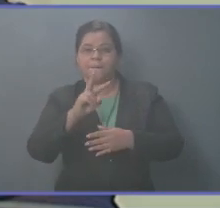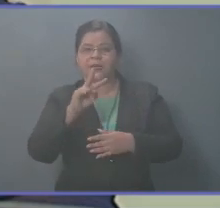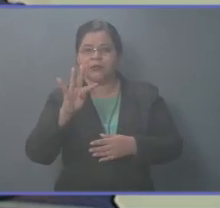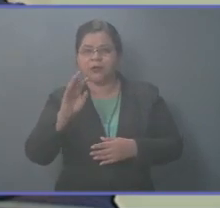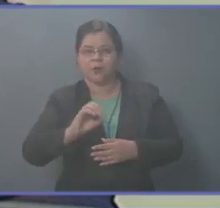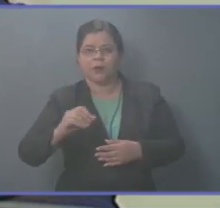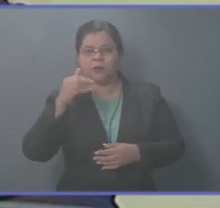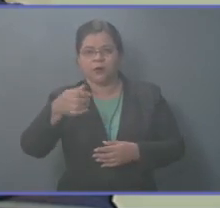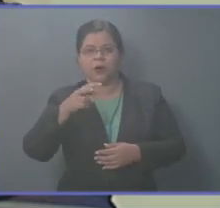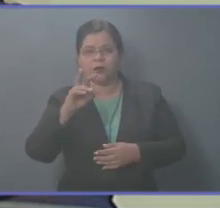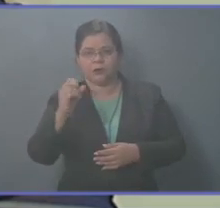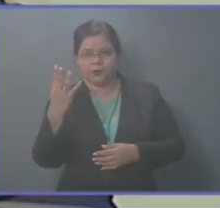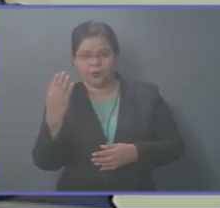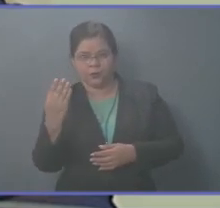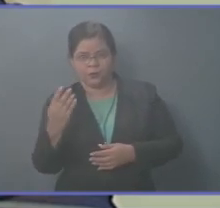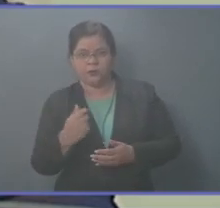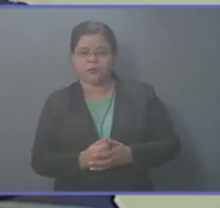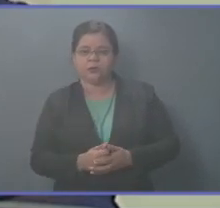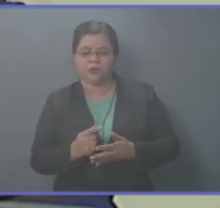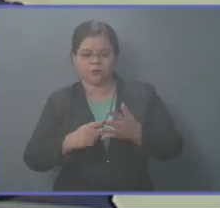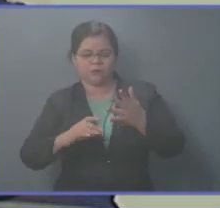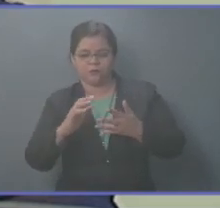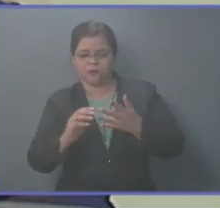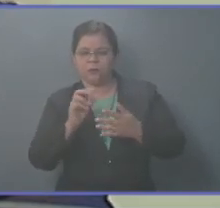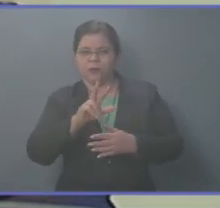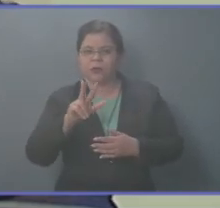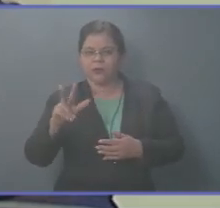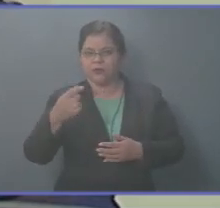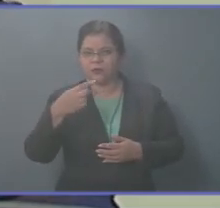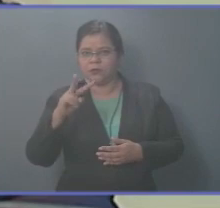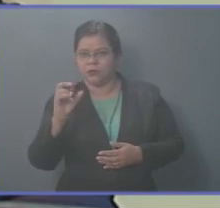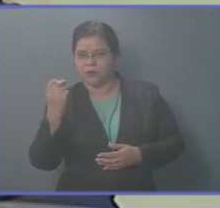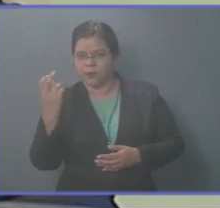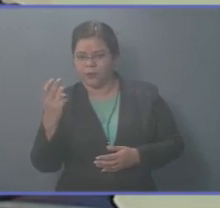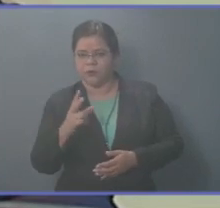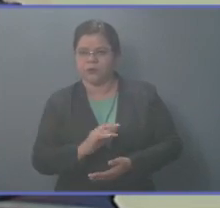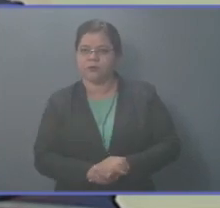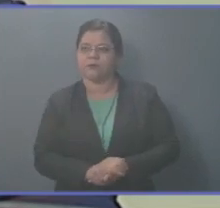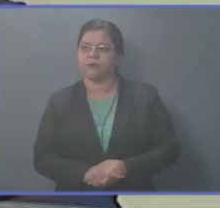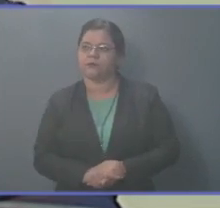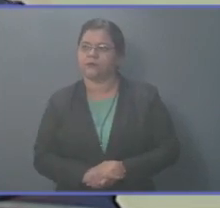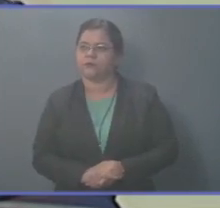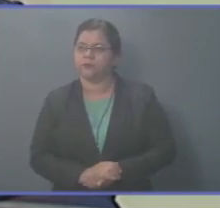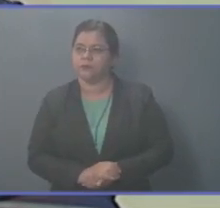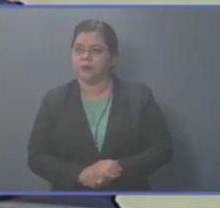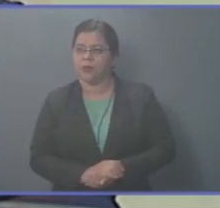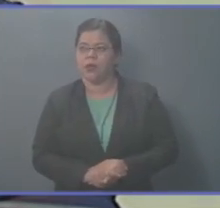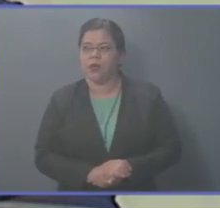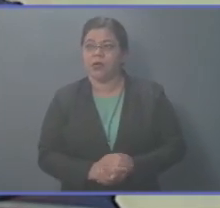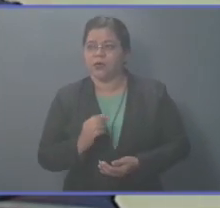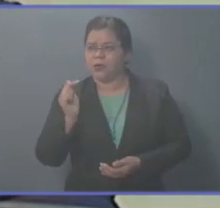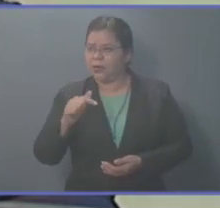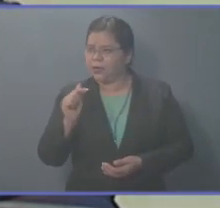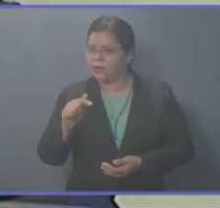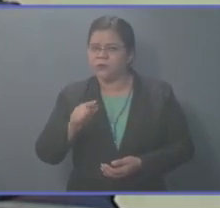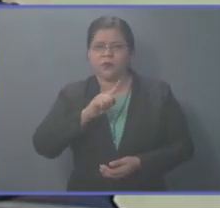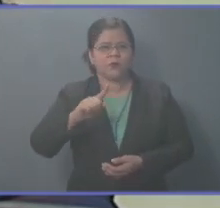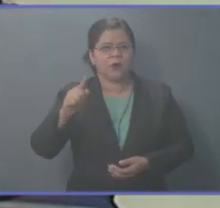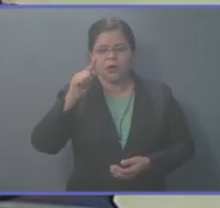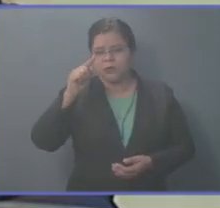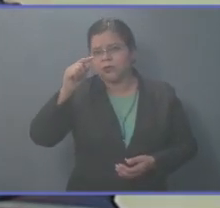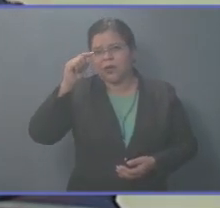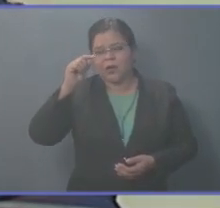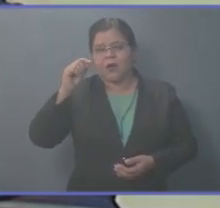de octubre de 2014, inconstitucionalidad 33-2012. Esta no es una postura antojadiza de